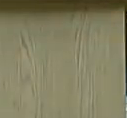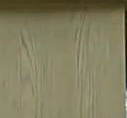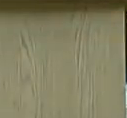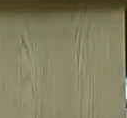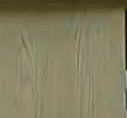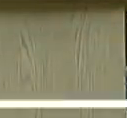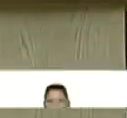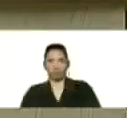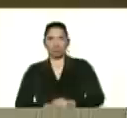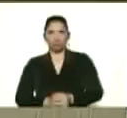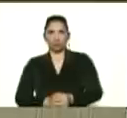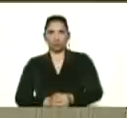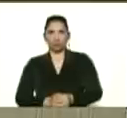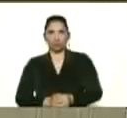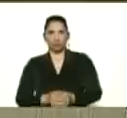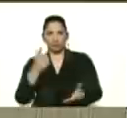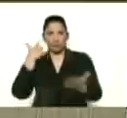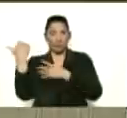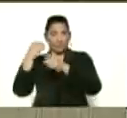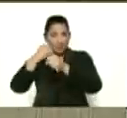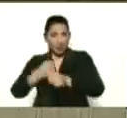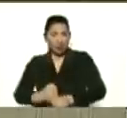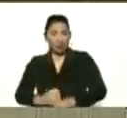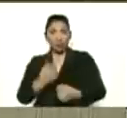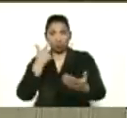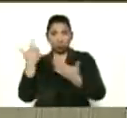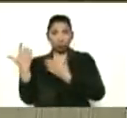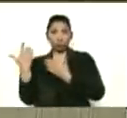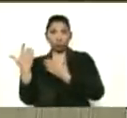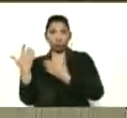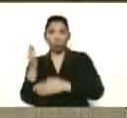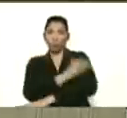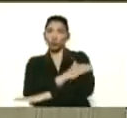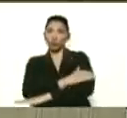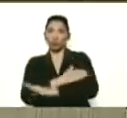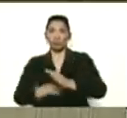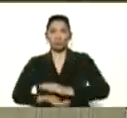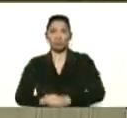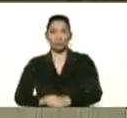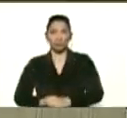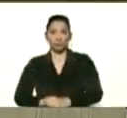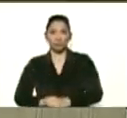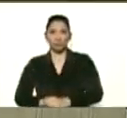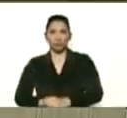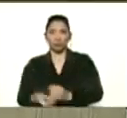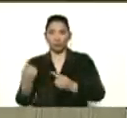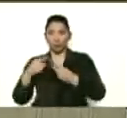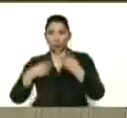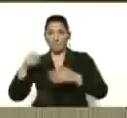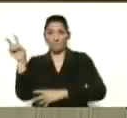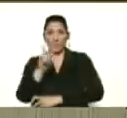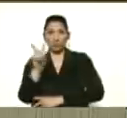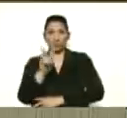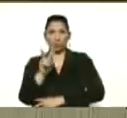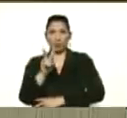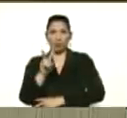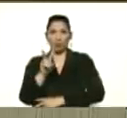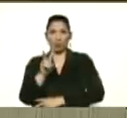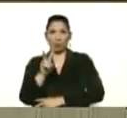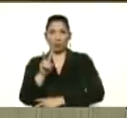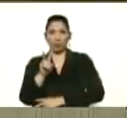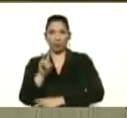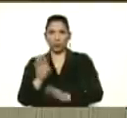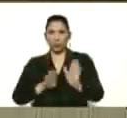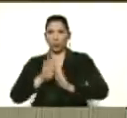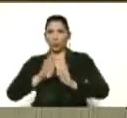Pues ellos esperaban eso. Ellos esperaban que los casos en Venezuela crecieran